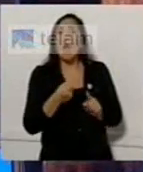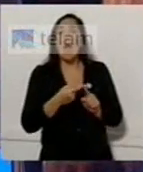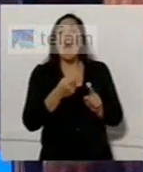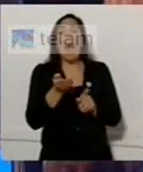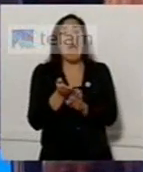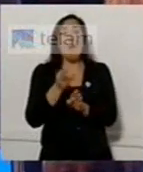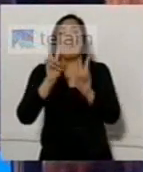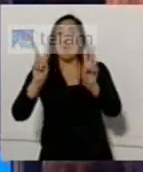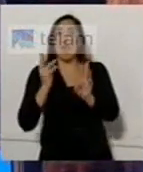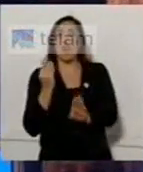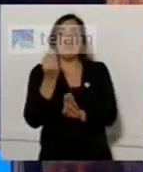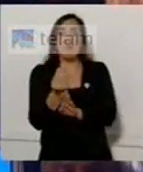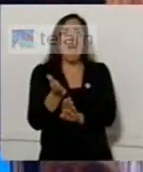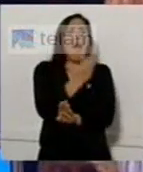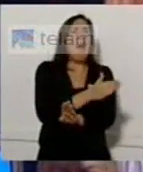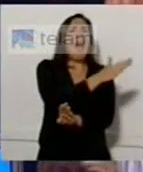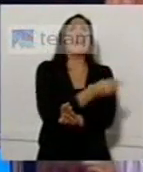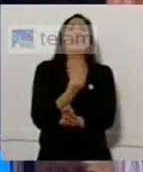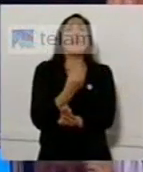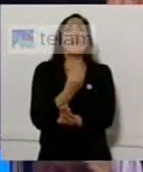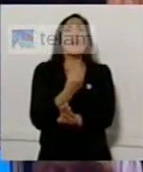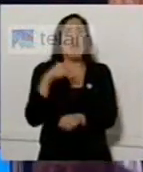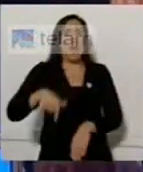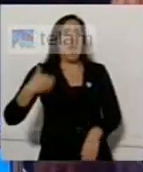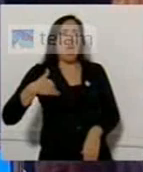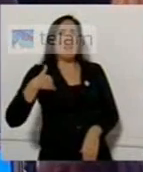peronismo había explotación en el país,